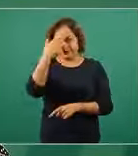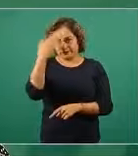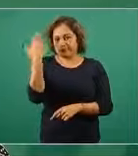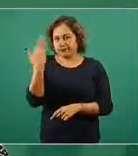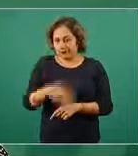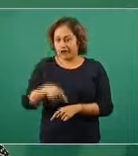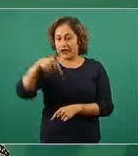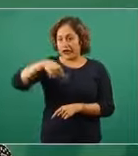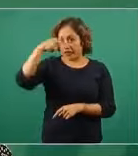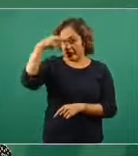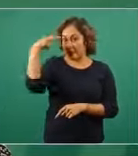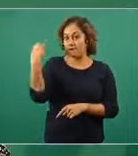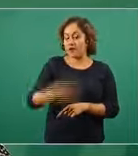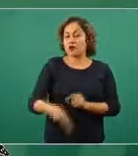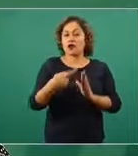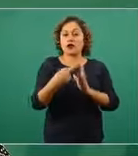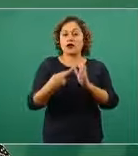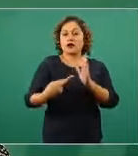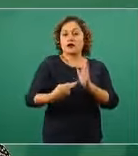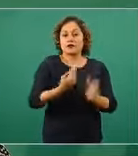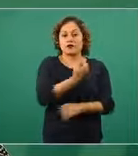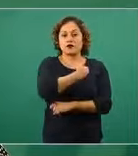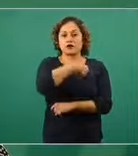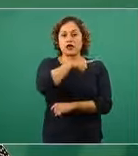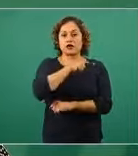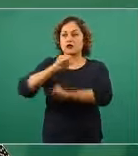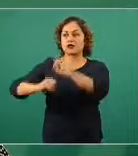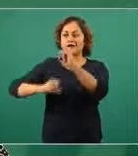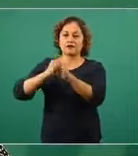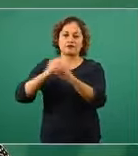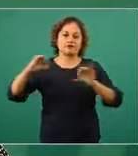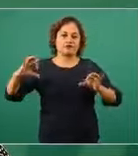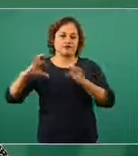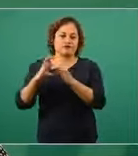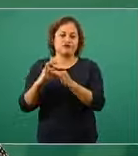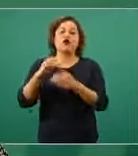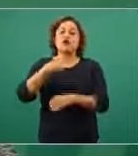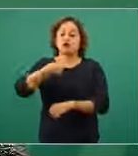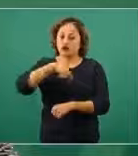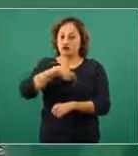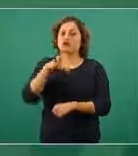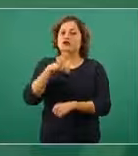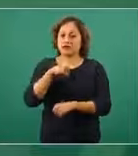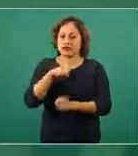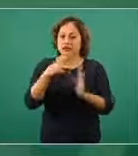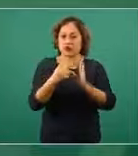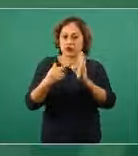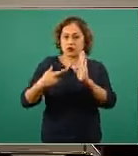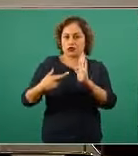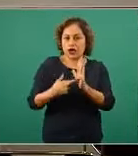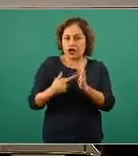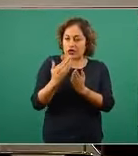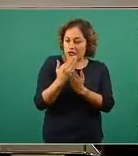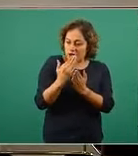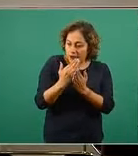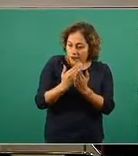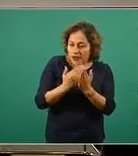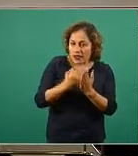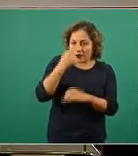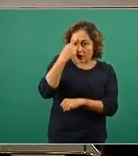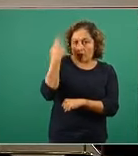Sanitario Internacional, pues ya contamos con filtros que obviamente son coordinados por las autoridades locales de las entidades